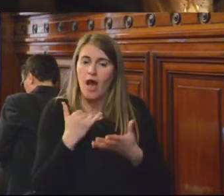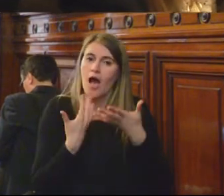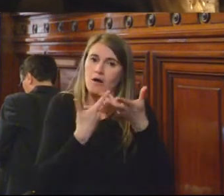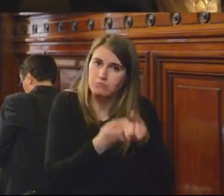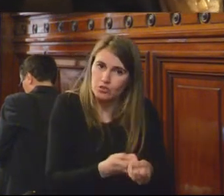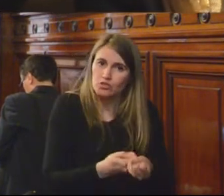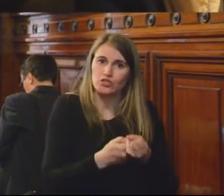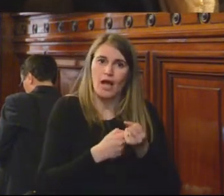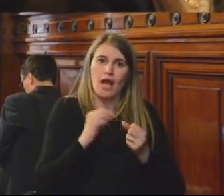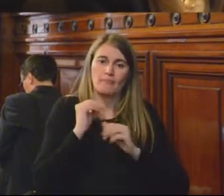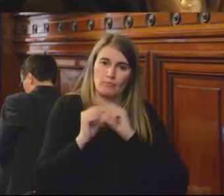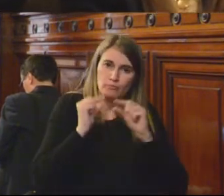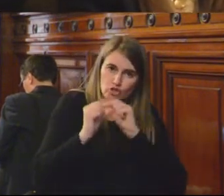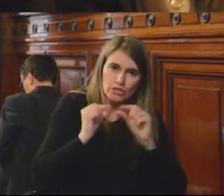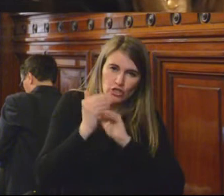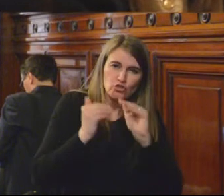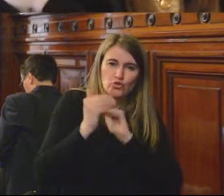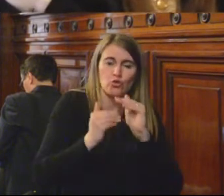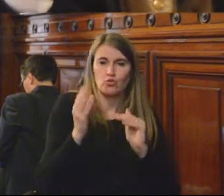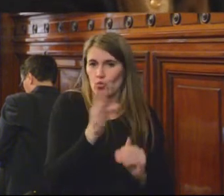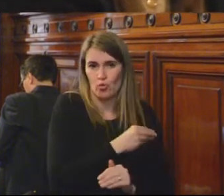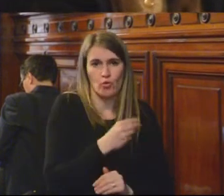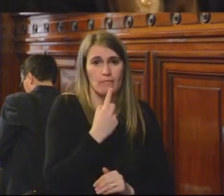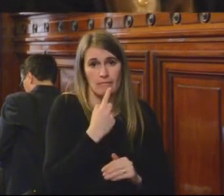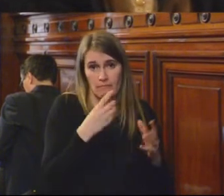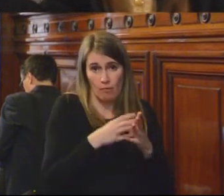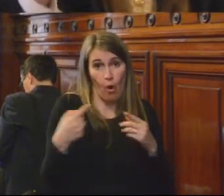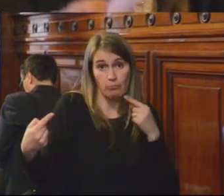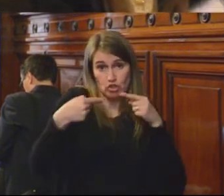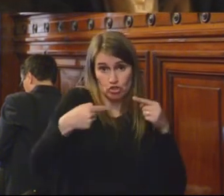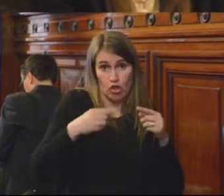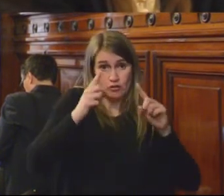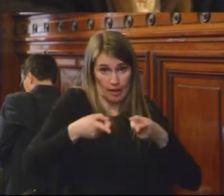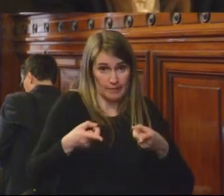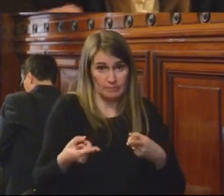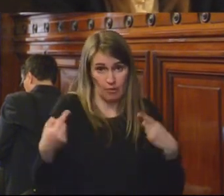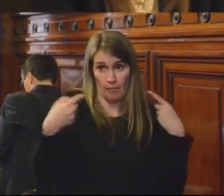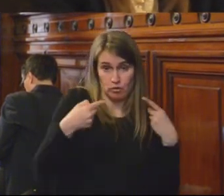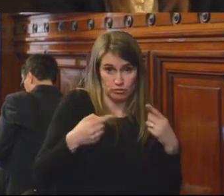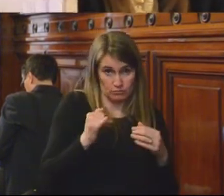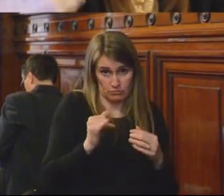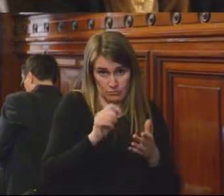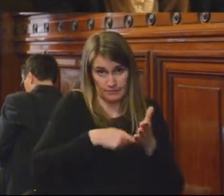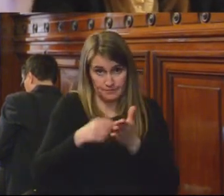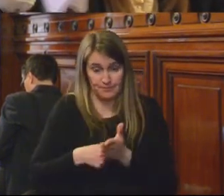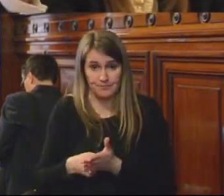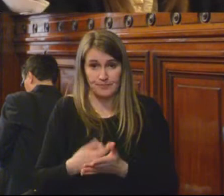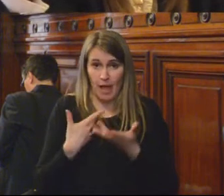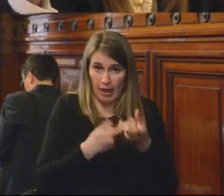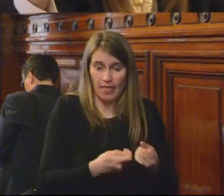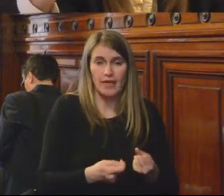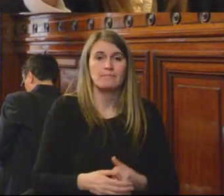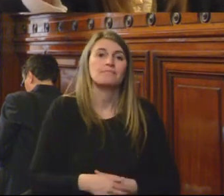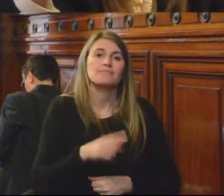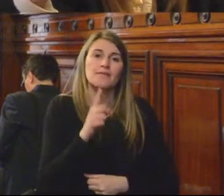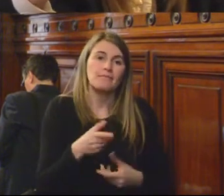del proceso electoral venezolano. Los partidos políticos de oposición en nuestro país. Y aquí está, por ejemplo, también se lo vamos a